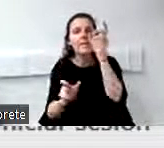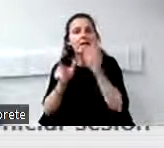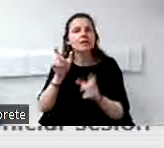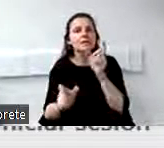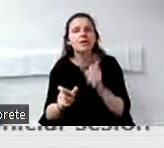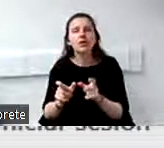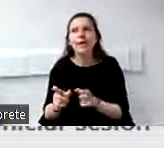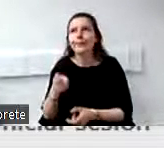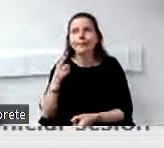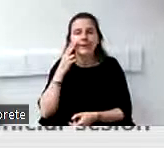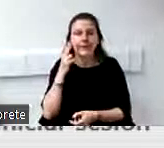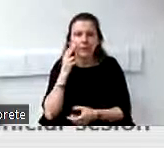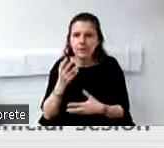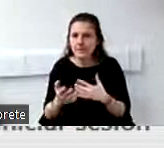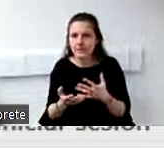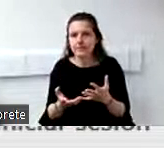con dificultades